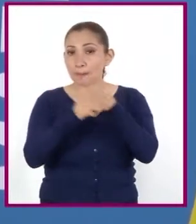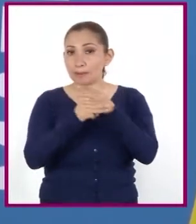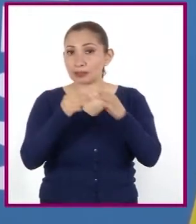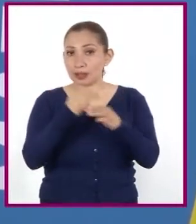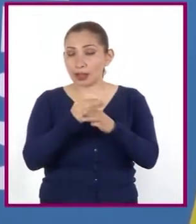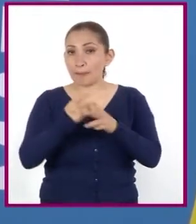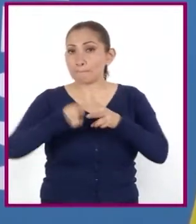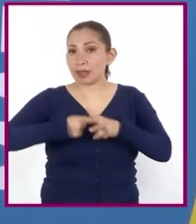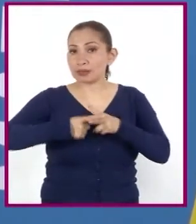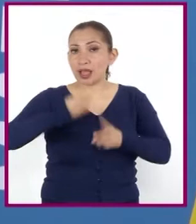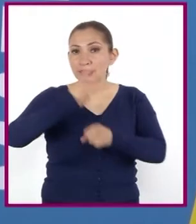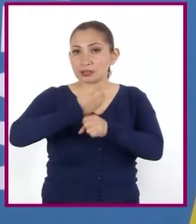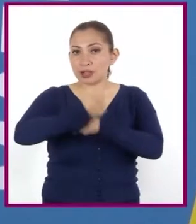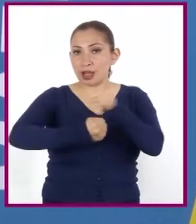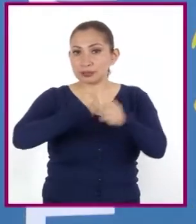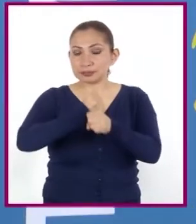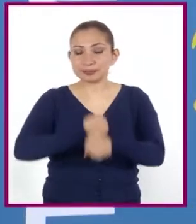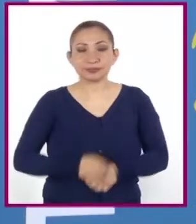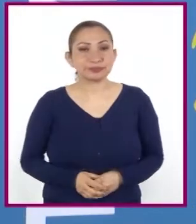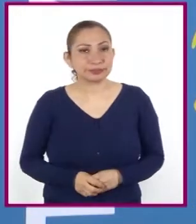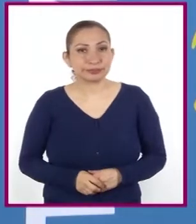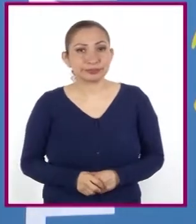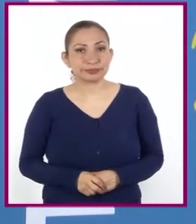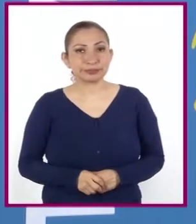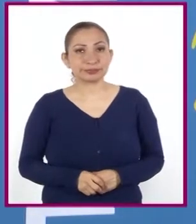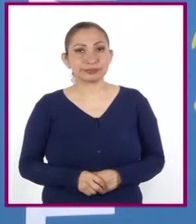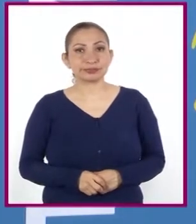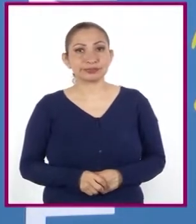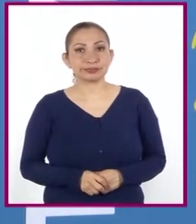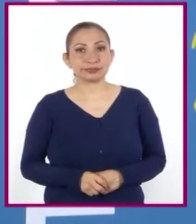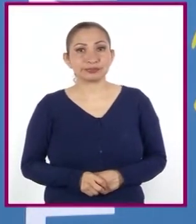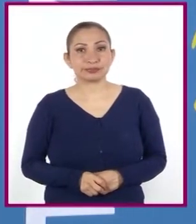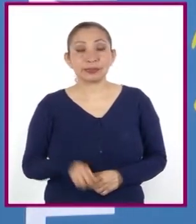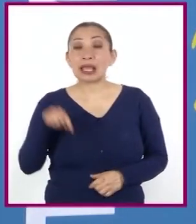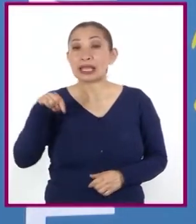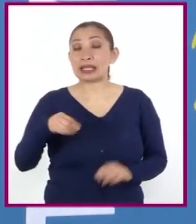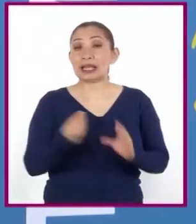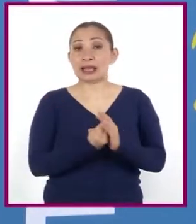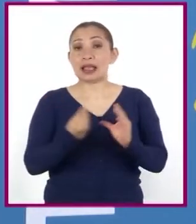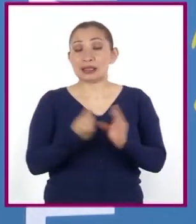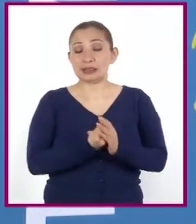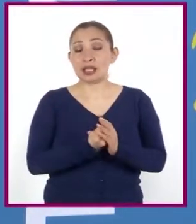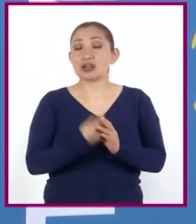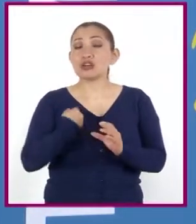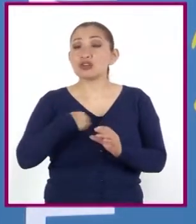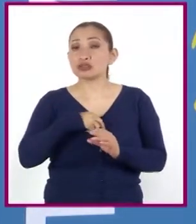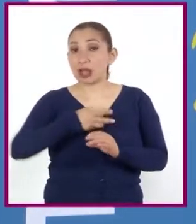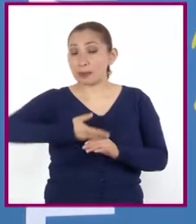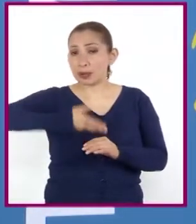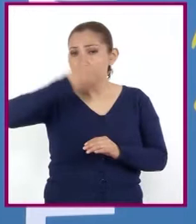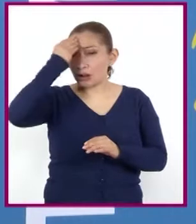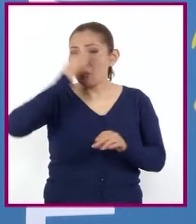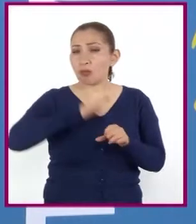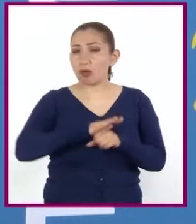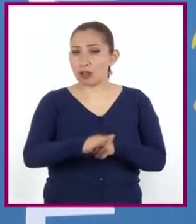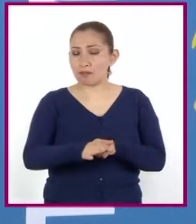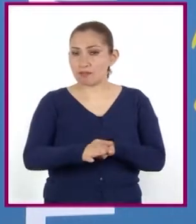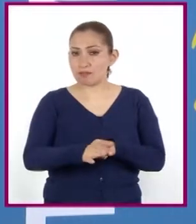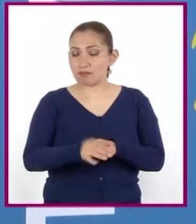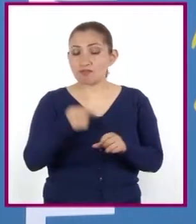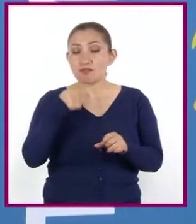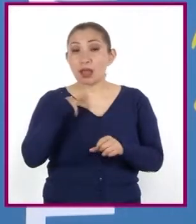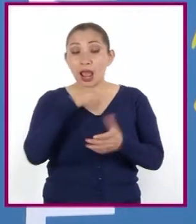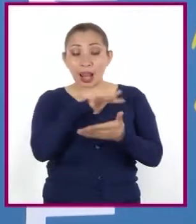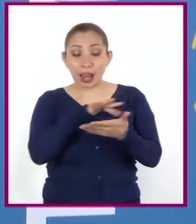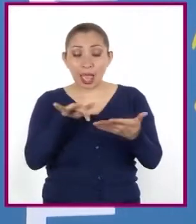de matemáticas de tercer grado. En esta sesión vamos a trabajar el aprendizaje esperado.